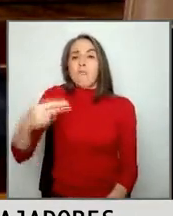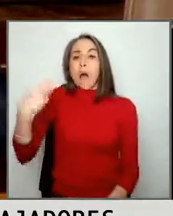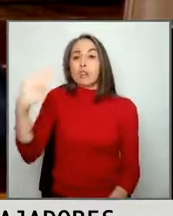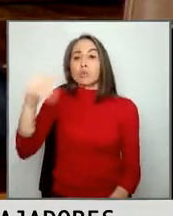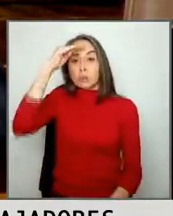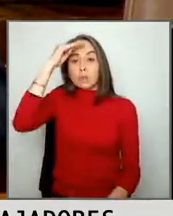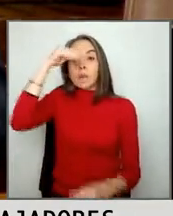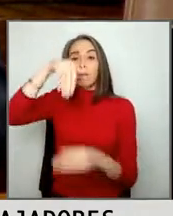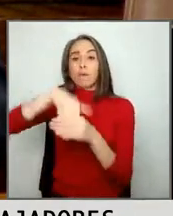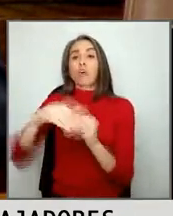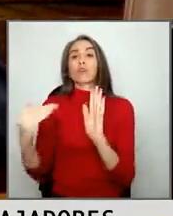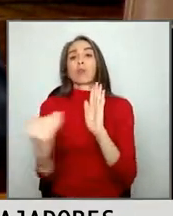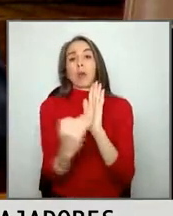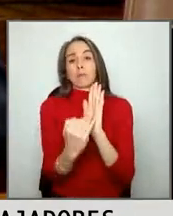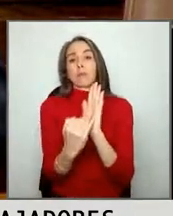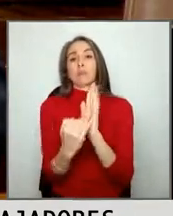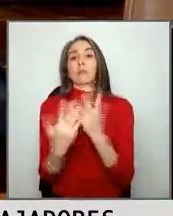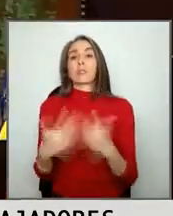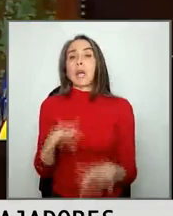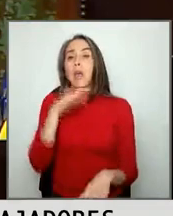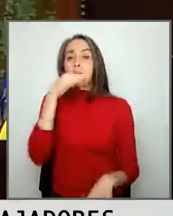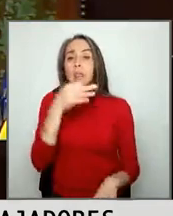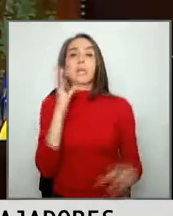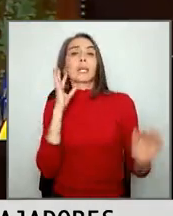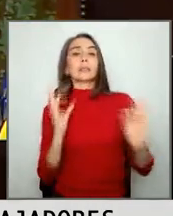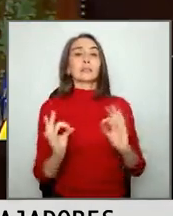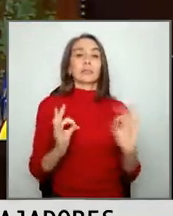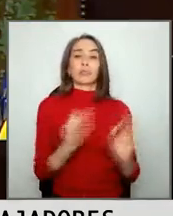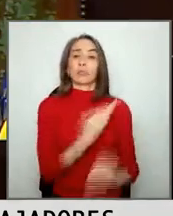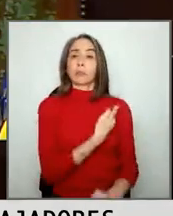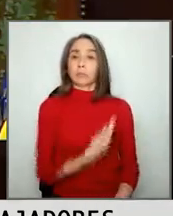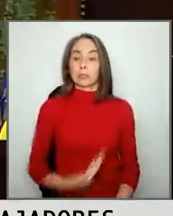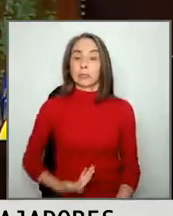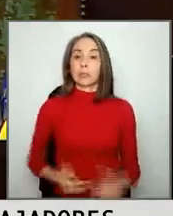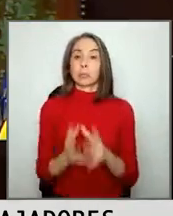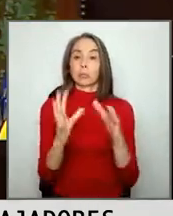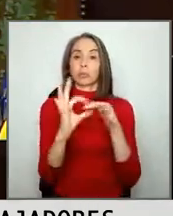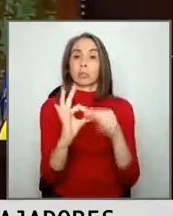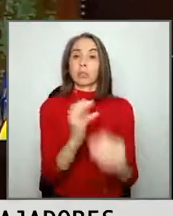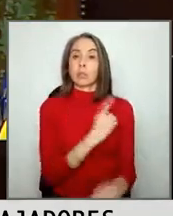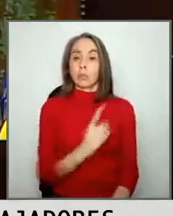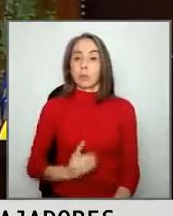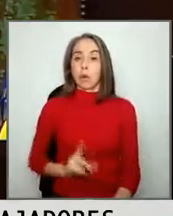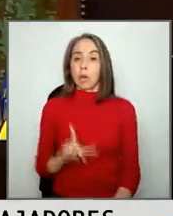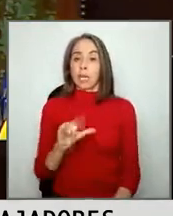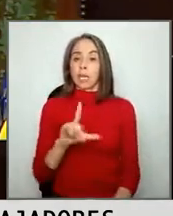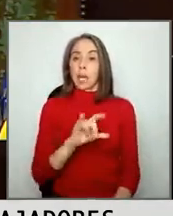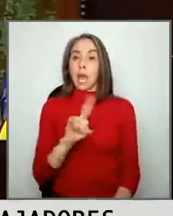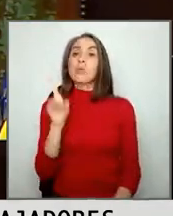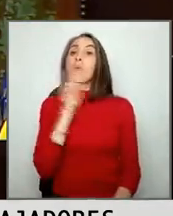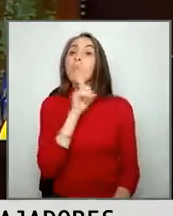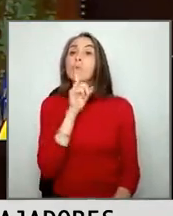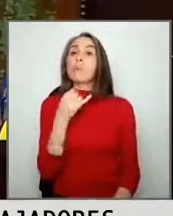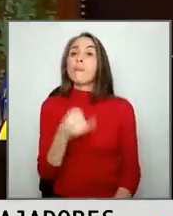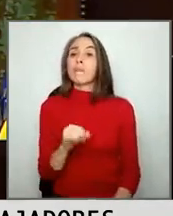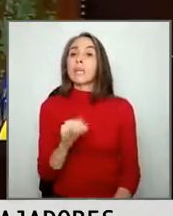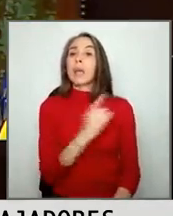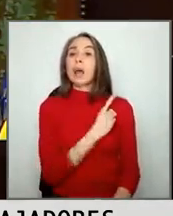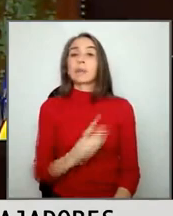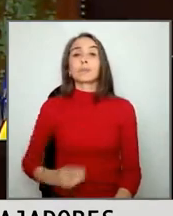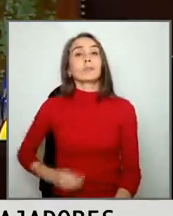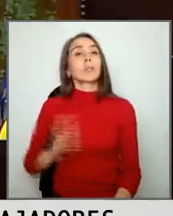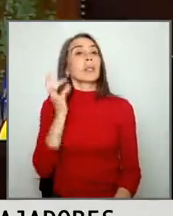favor he dicho señorita presidente Muchas gracias diputado y para finalizar tiene la palabra a Marcia